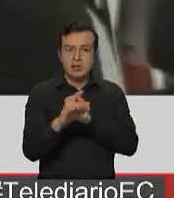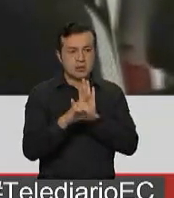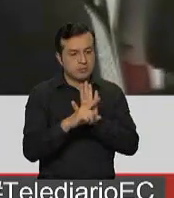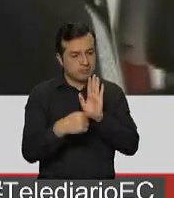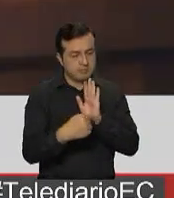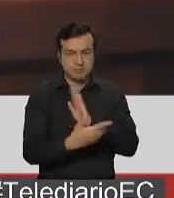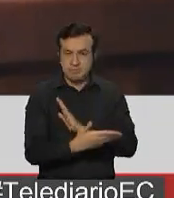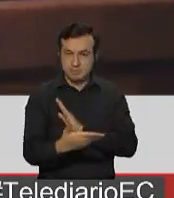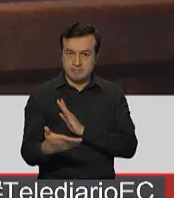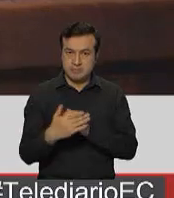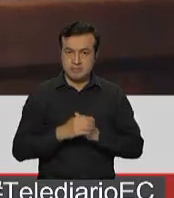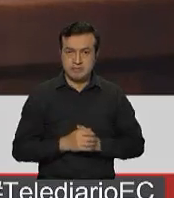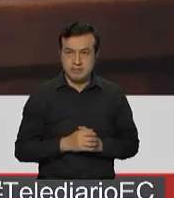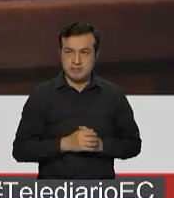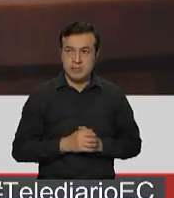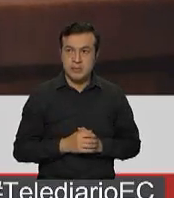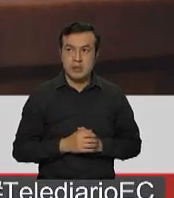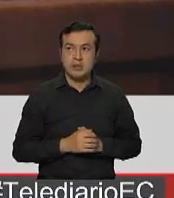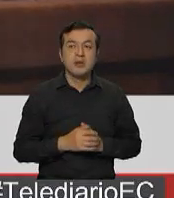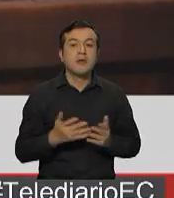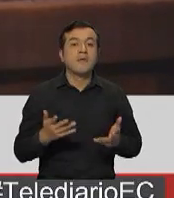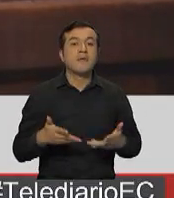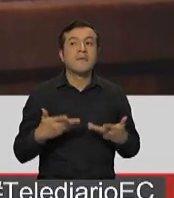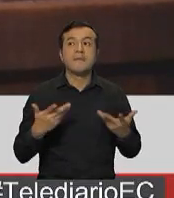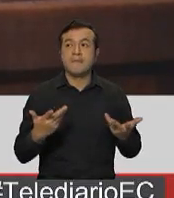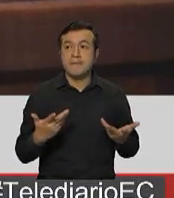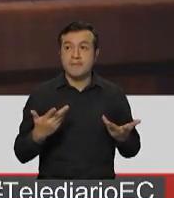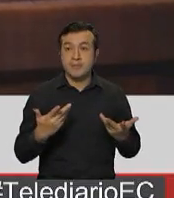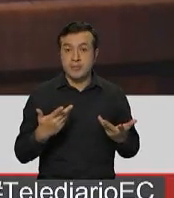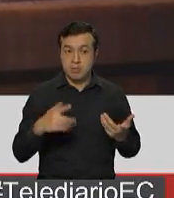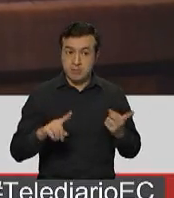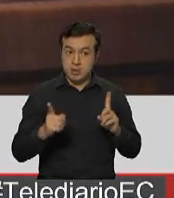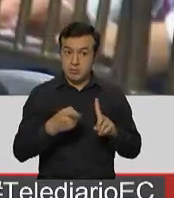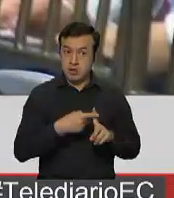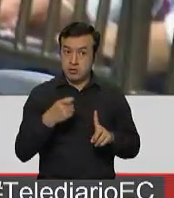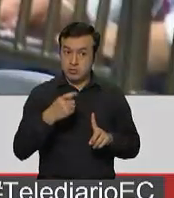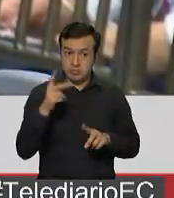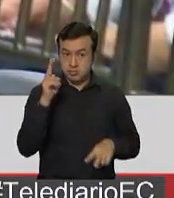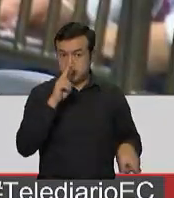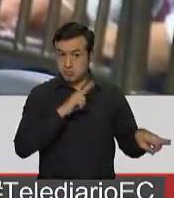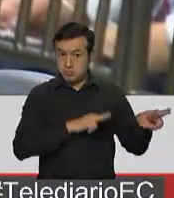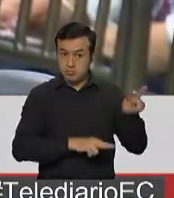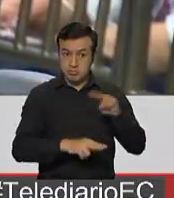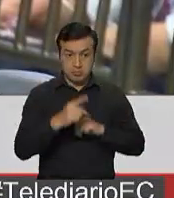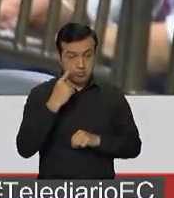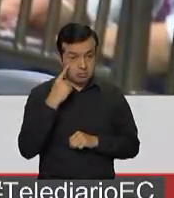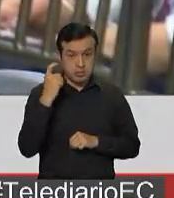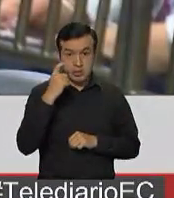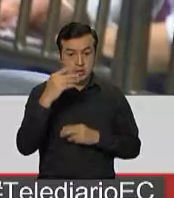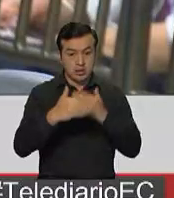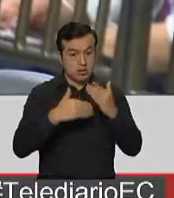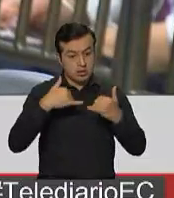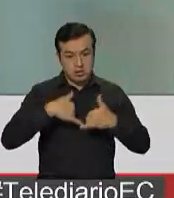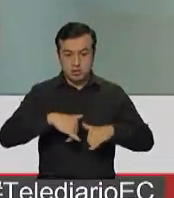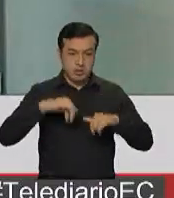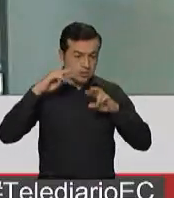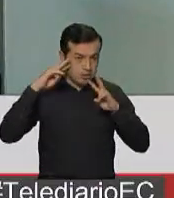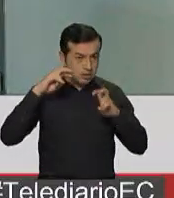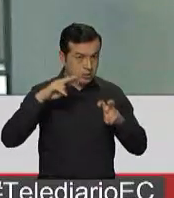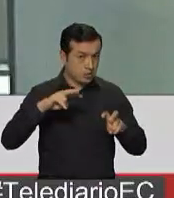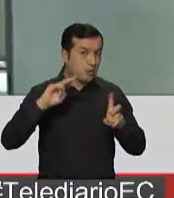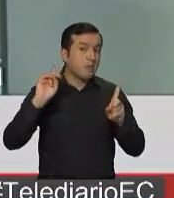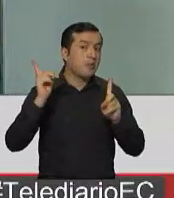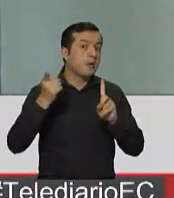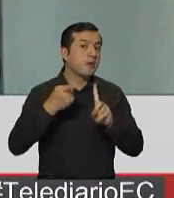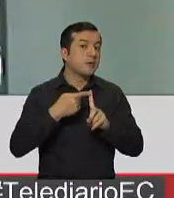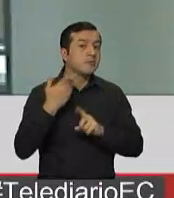ley. Es necesario anteponer el principio de inocencia, se advierte, pero las investigaciones deben seguir su curso, en